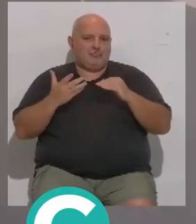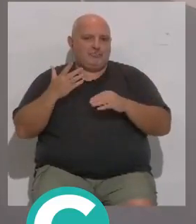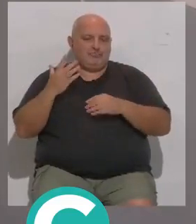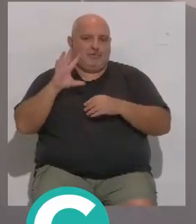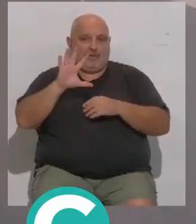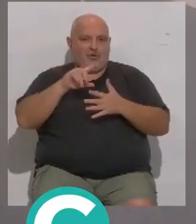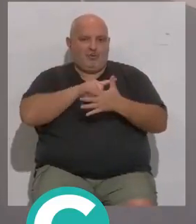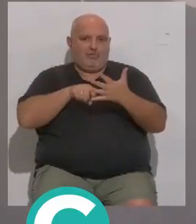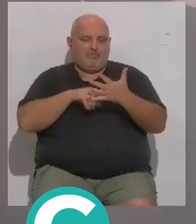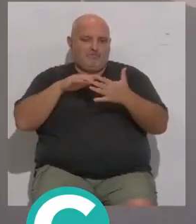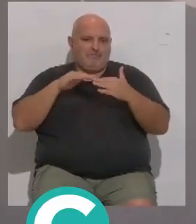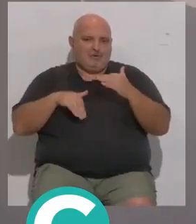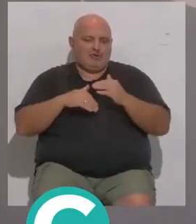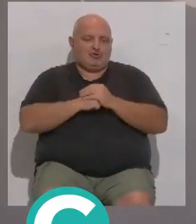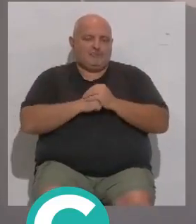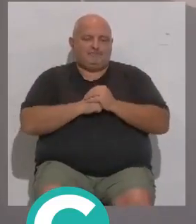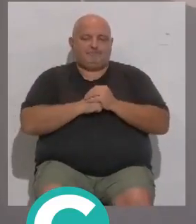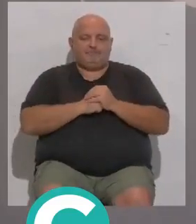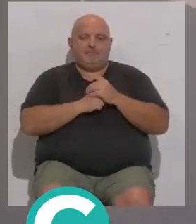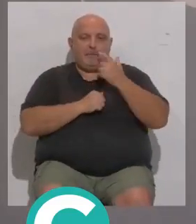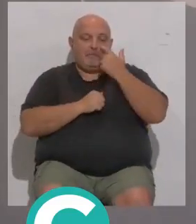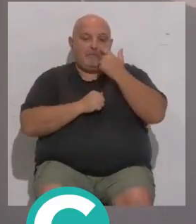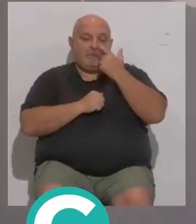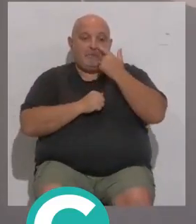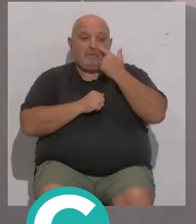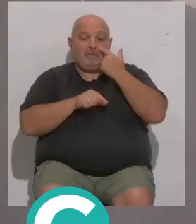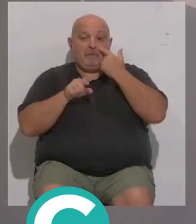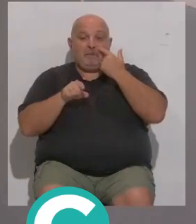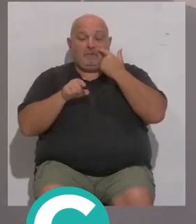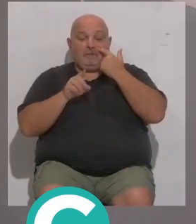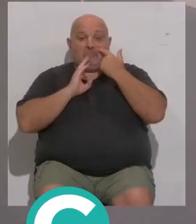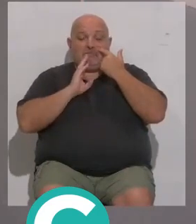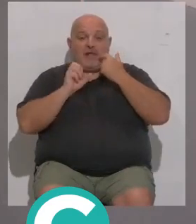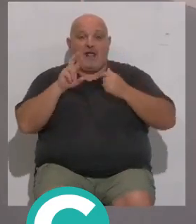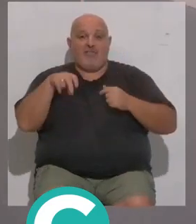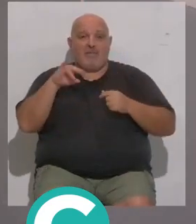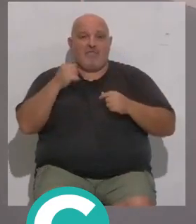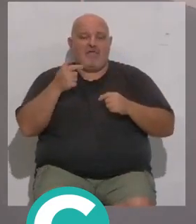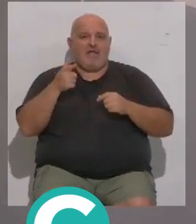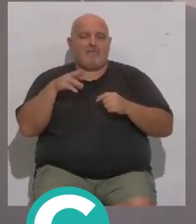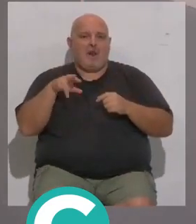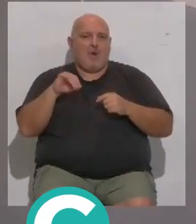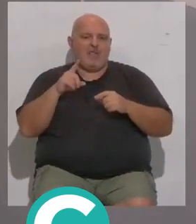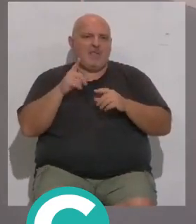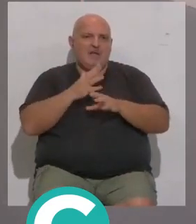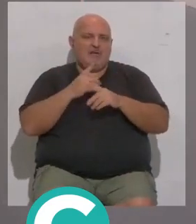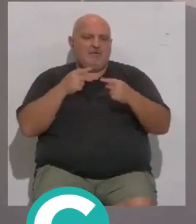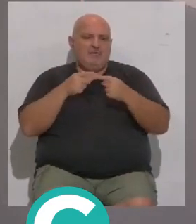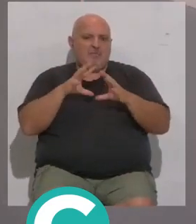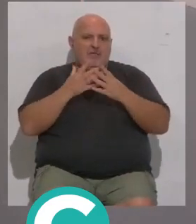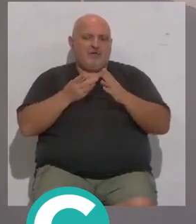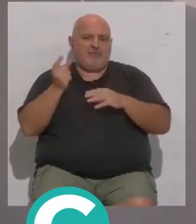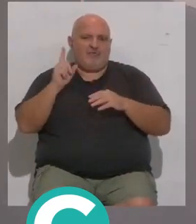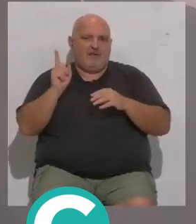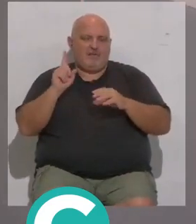equipo amarillo. Pero sobre todo también creo de ahí Arzamendi con Paraguay no va a jugar el Mundial, no se